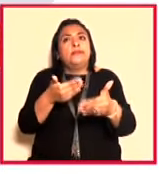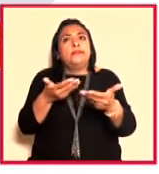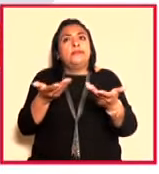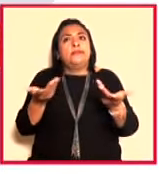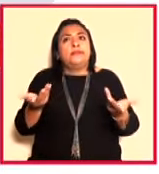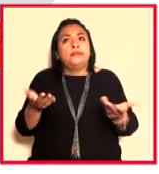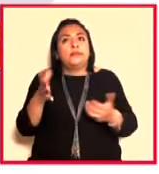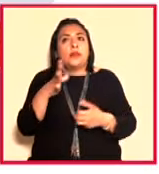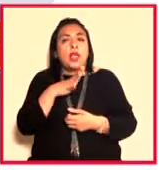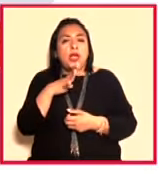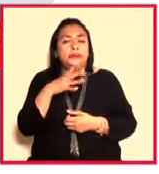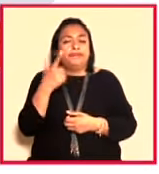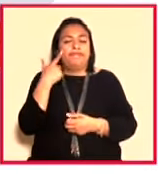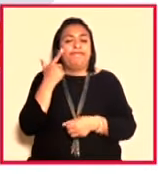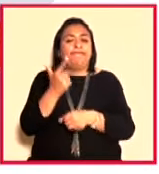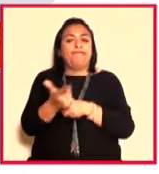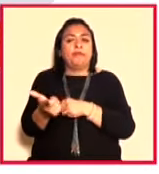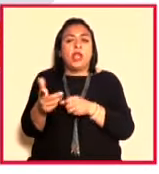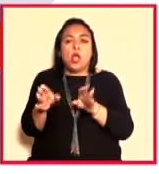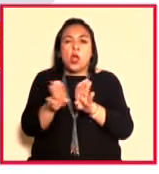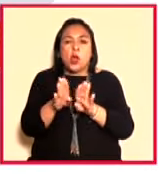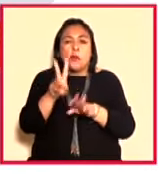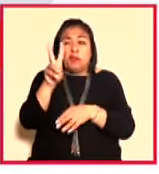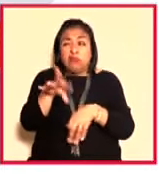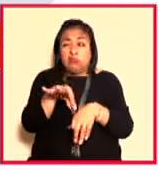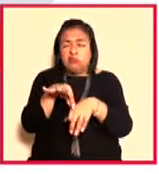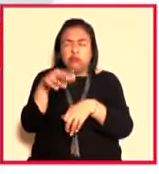se va dando cuenta de cómo es la asquerosa realidad.